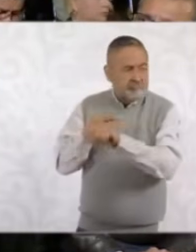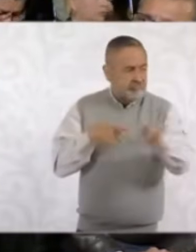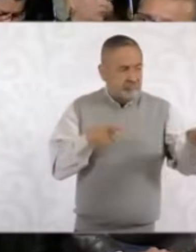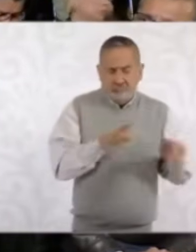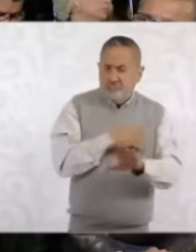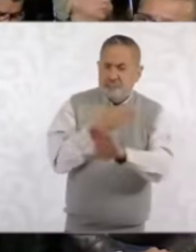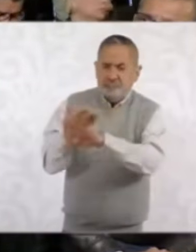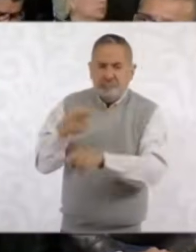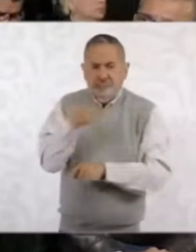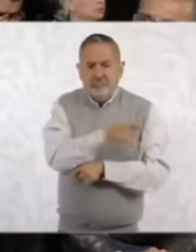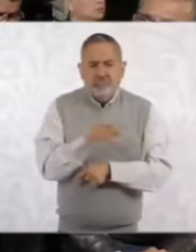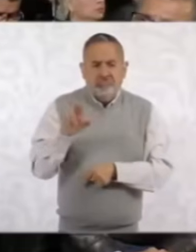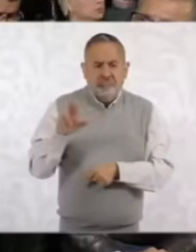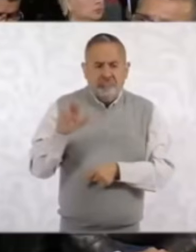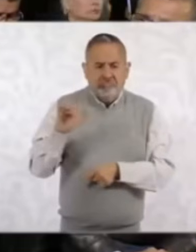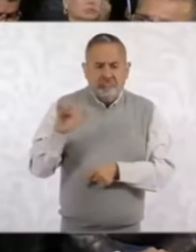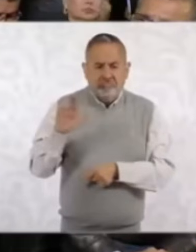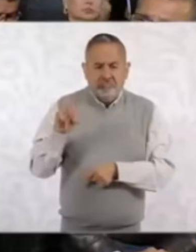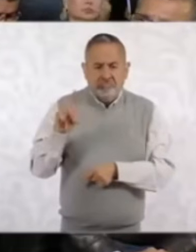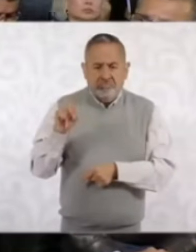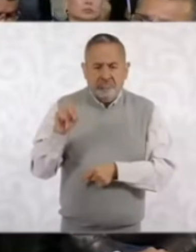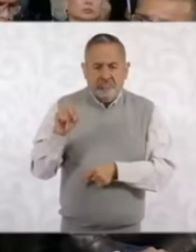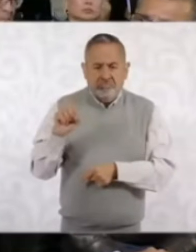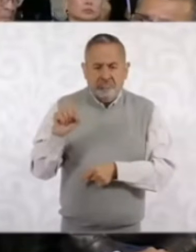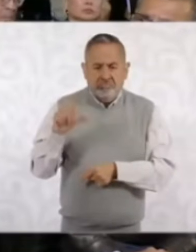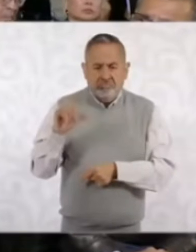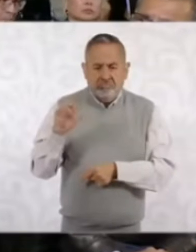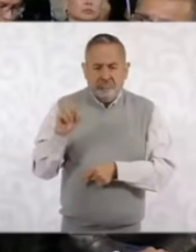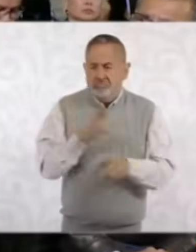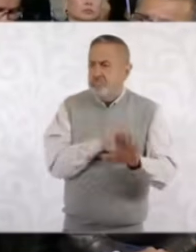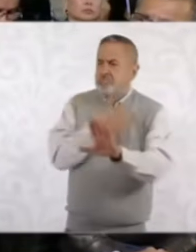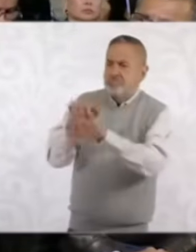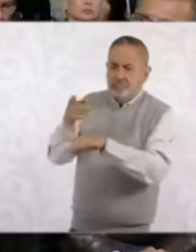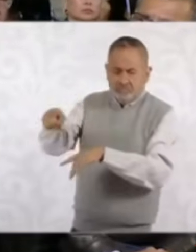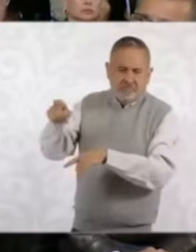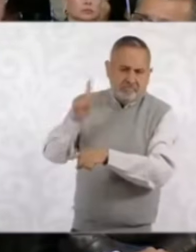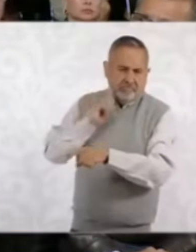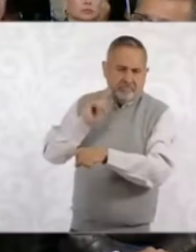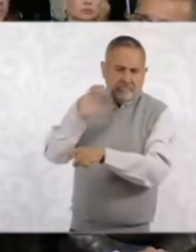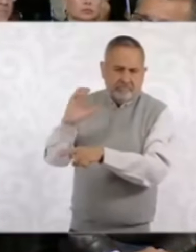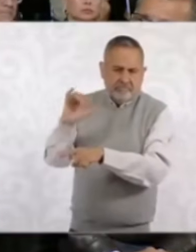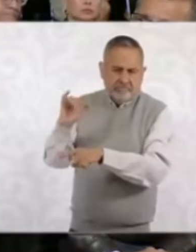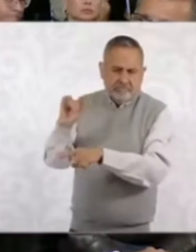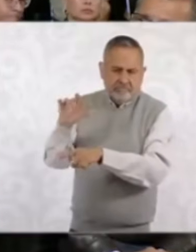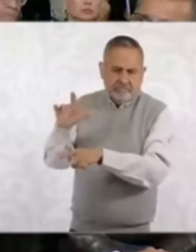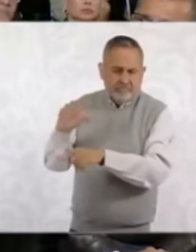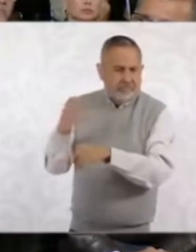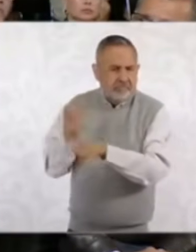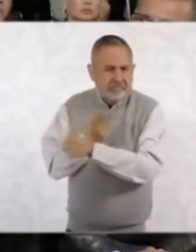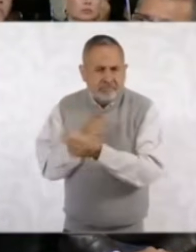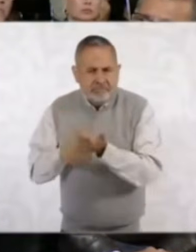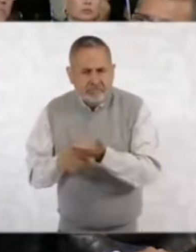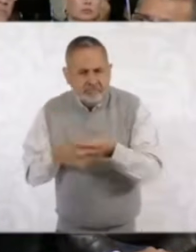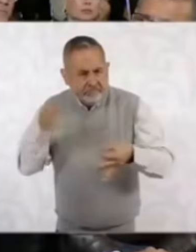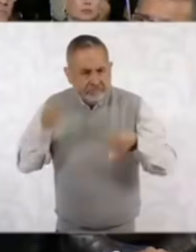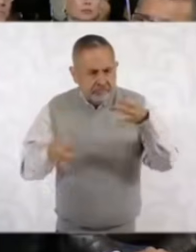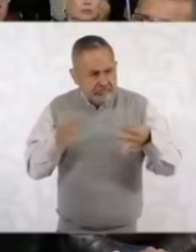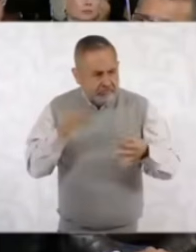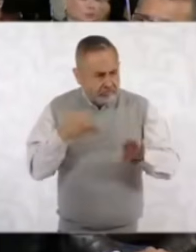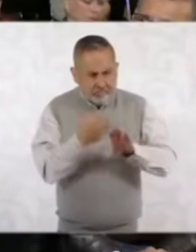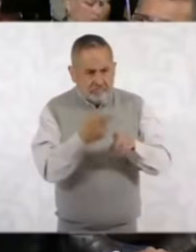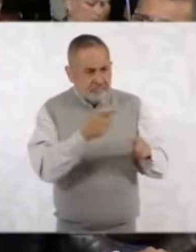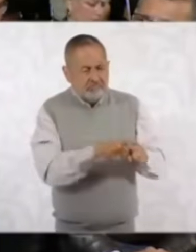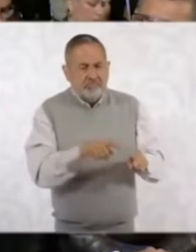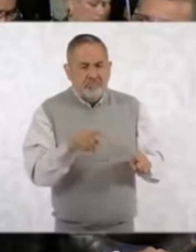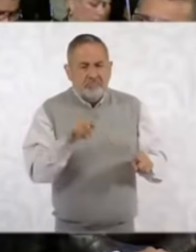ataques de Ricardo Salinas Pliego en su contra. ¿En dónde ha quedado también el proceso legal en contra del dueño